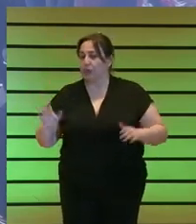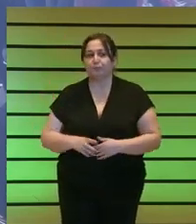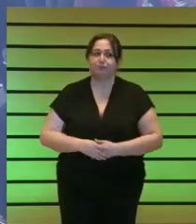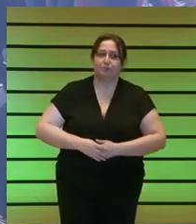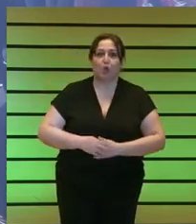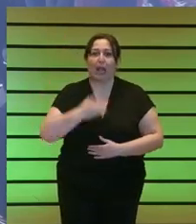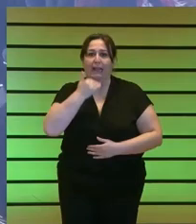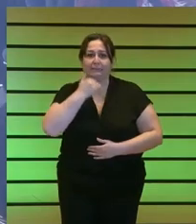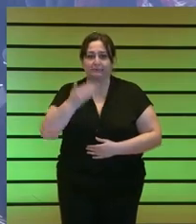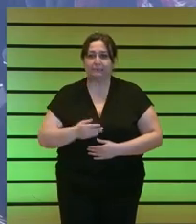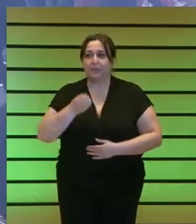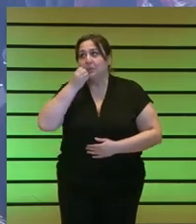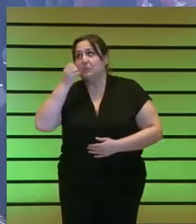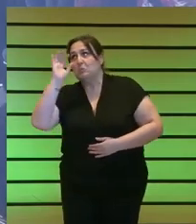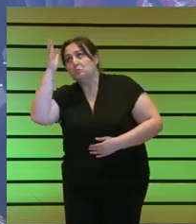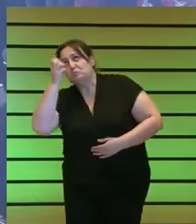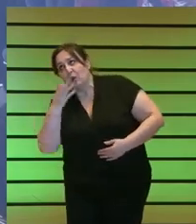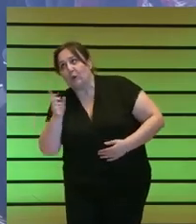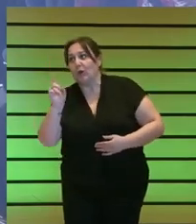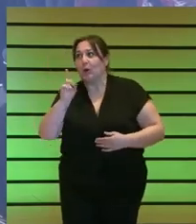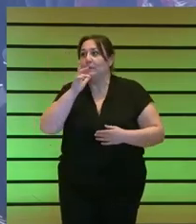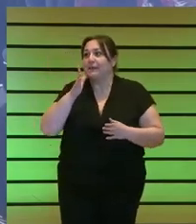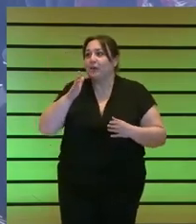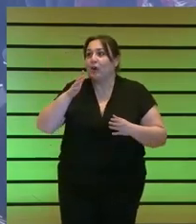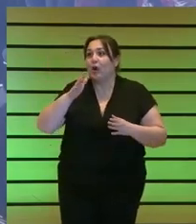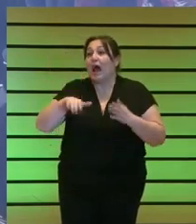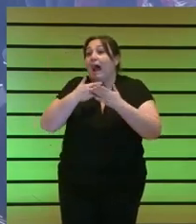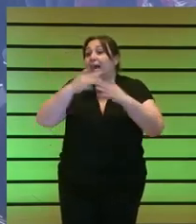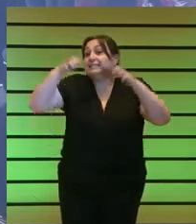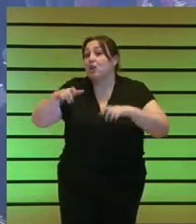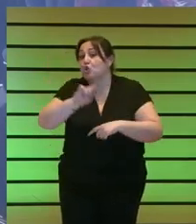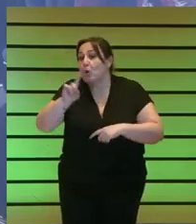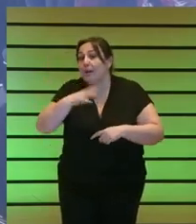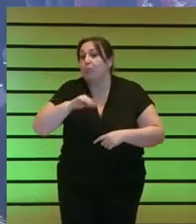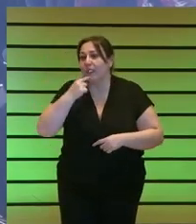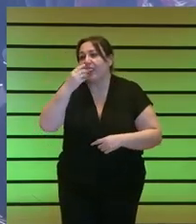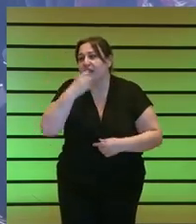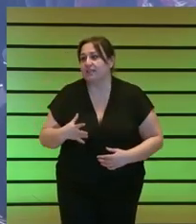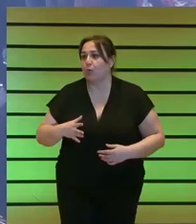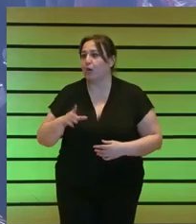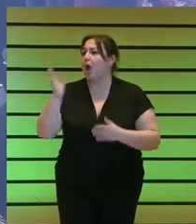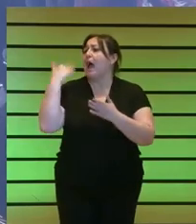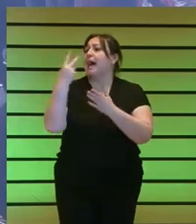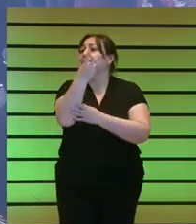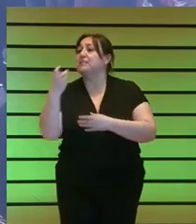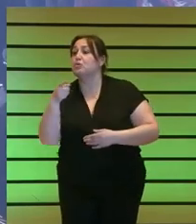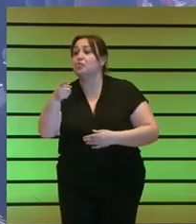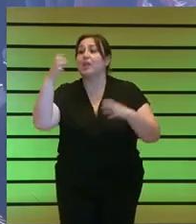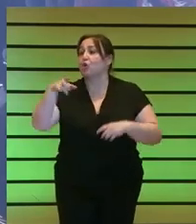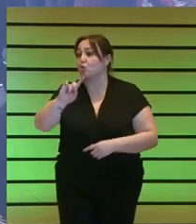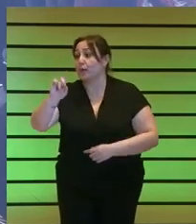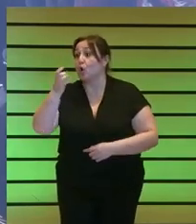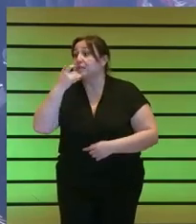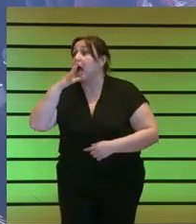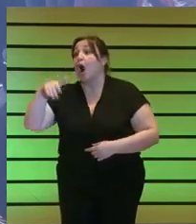no muy bueno pero mientras mientras no pidemos la lluvia podemos ir cuando hemos entrado no lluvias ya si cuando salgamos